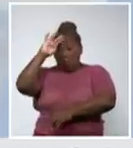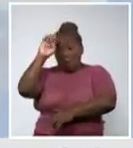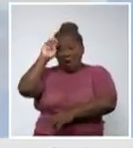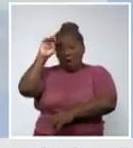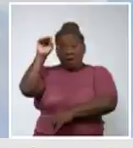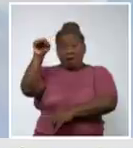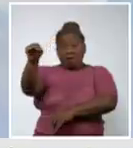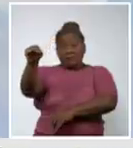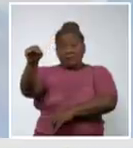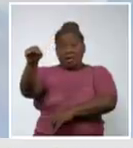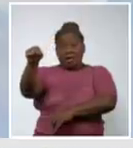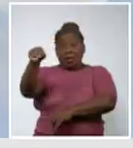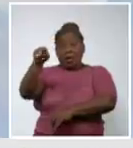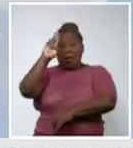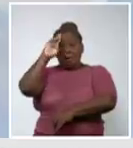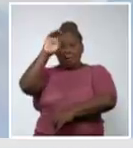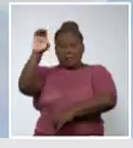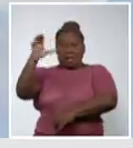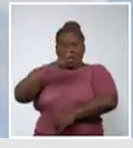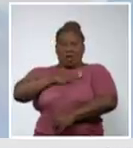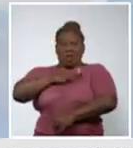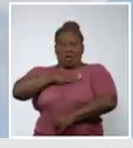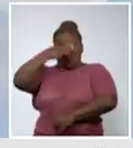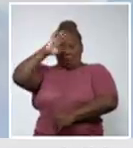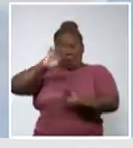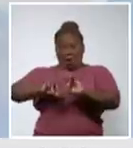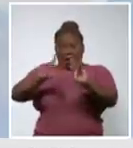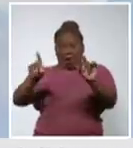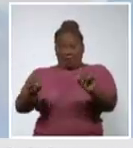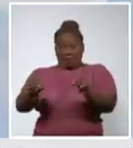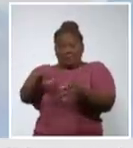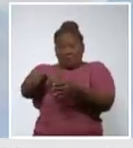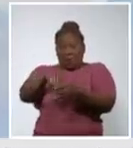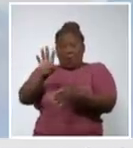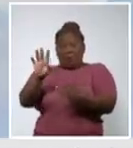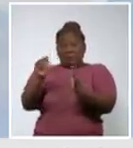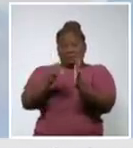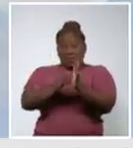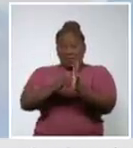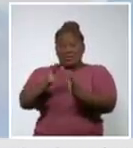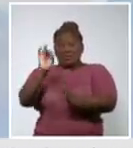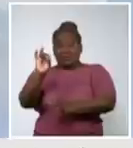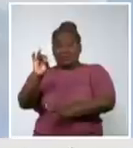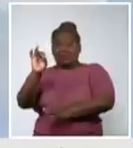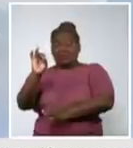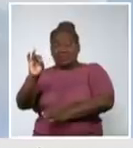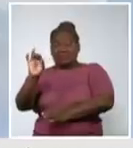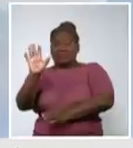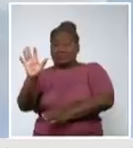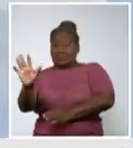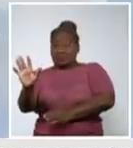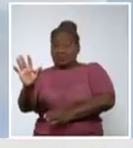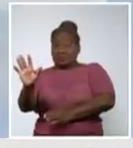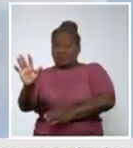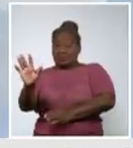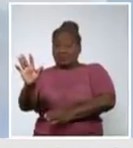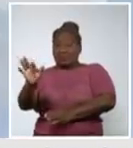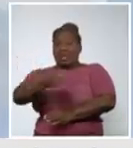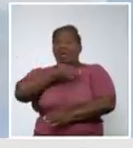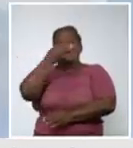en nuestros hospitales. De estos 4.375, podemos decir que